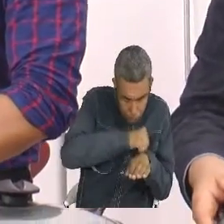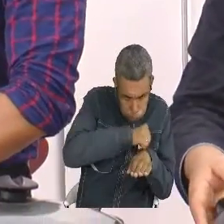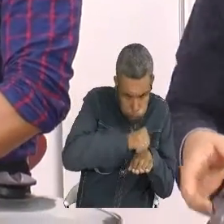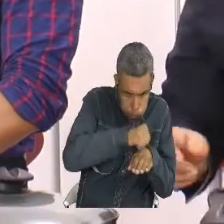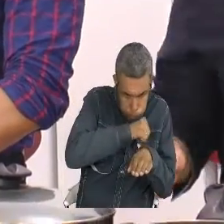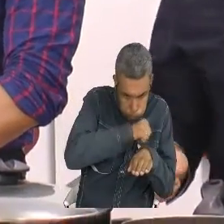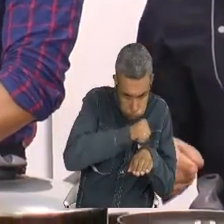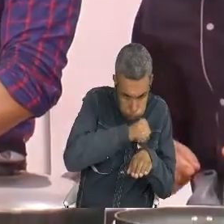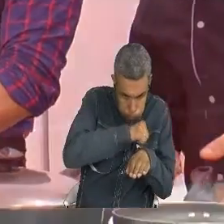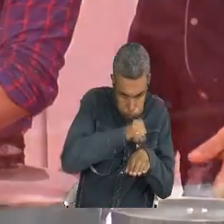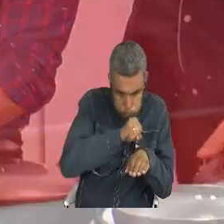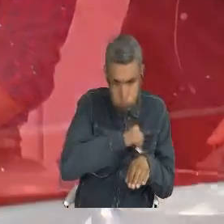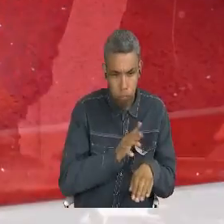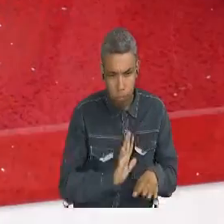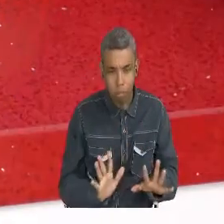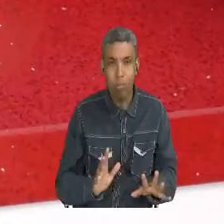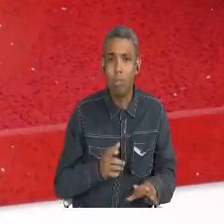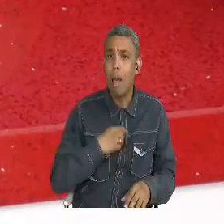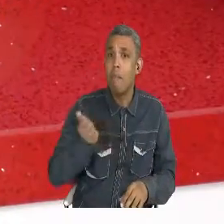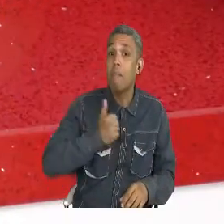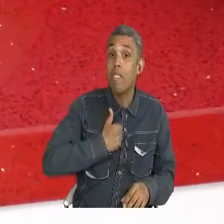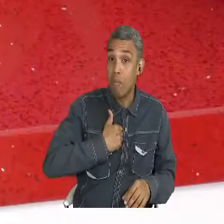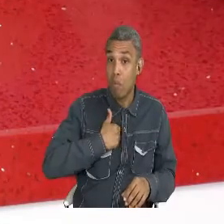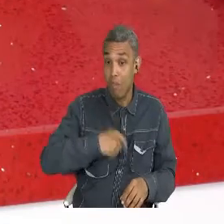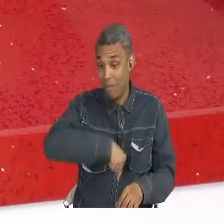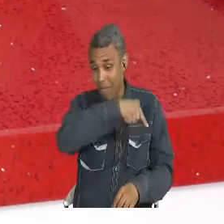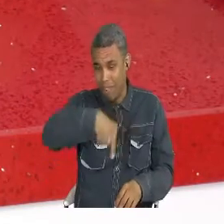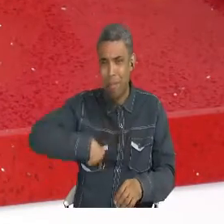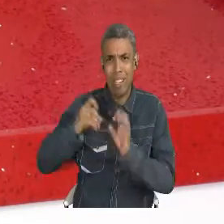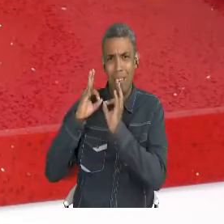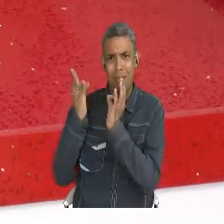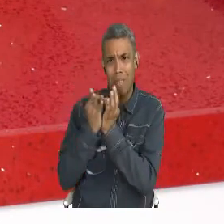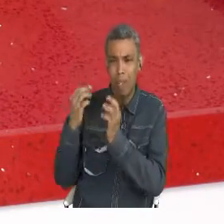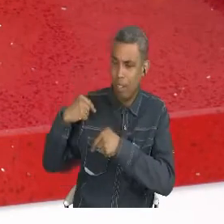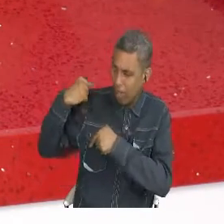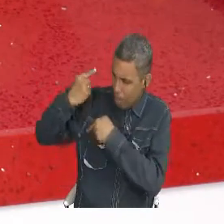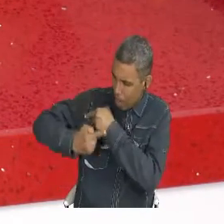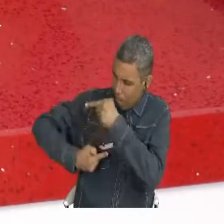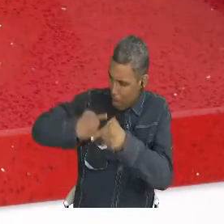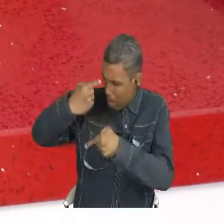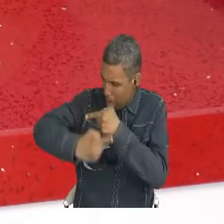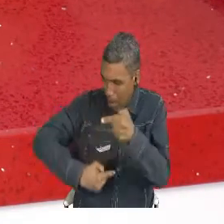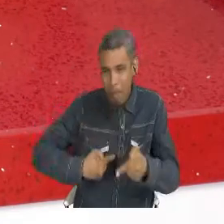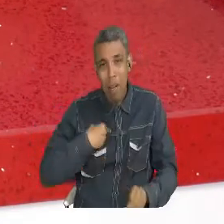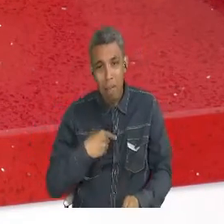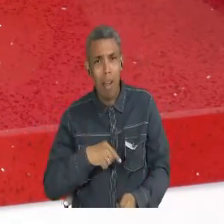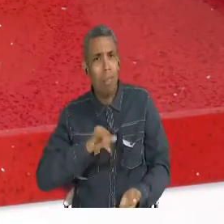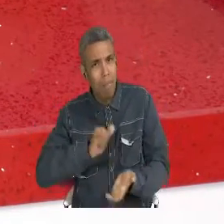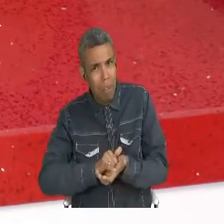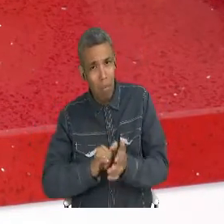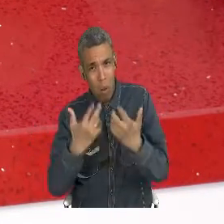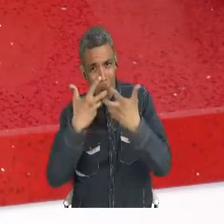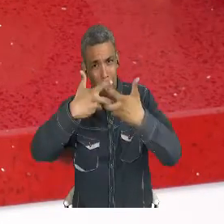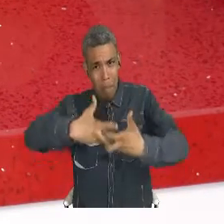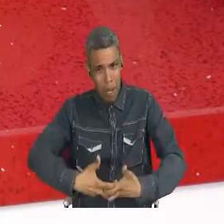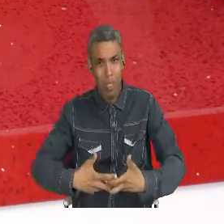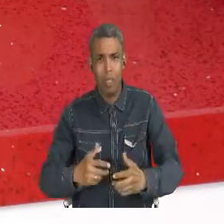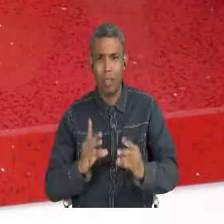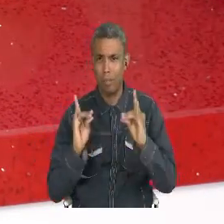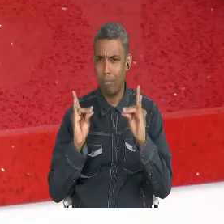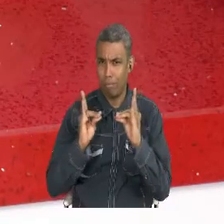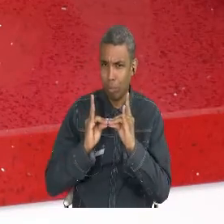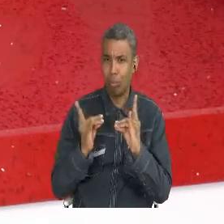es como familiar, sí, es una trayectoria familiar, exacto. Y las instalaciones de